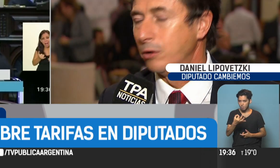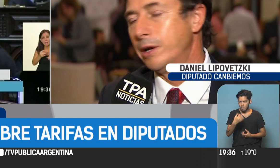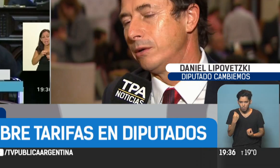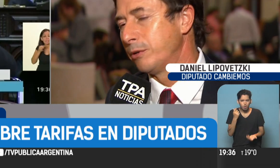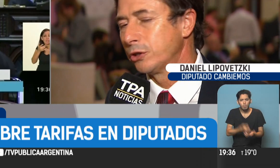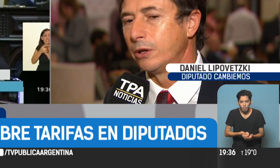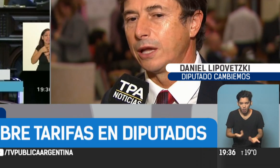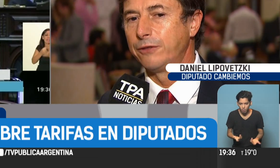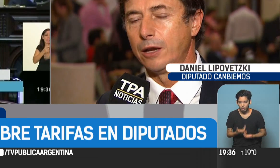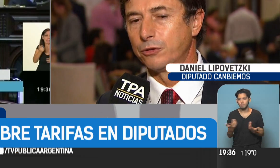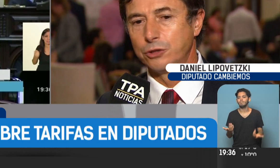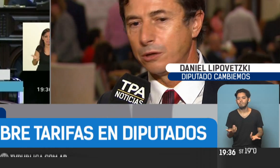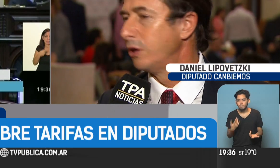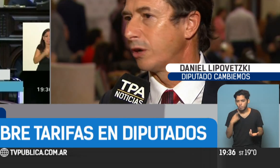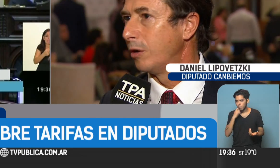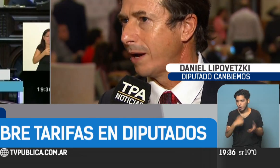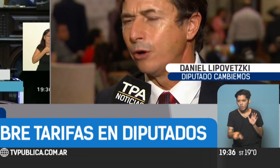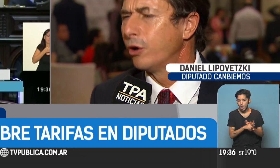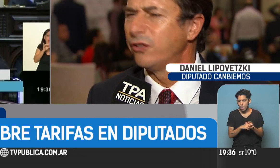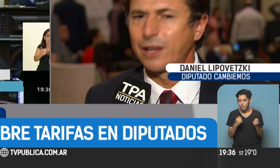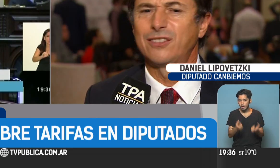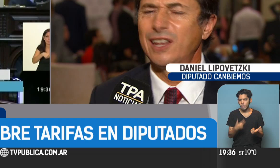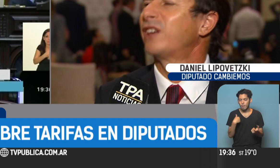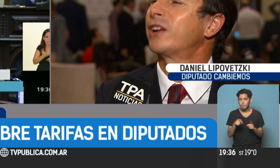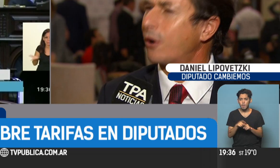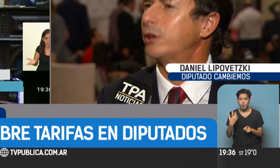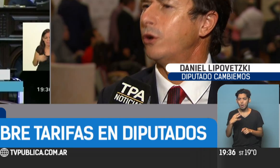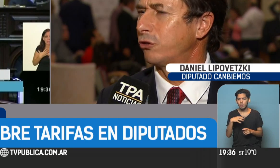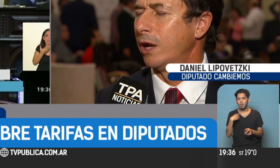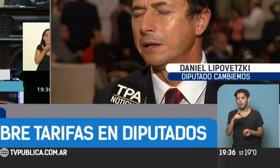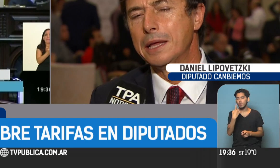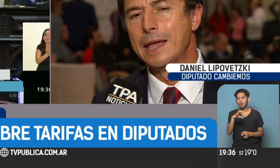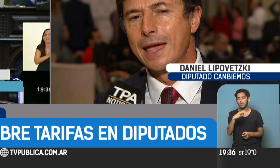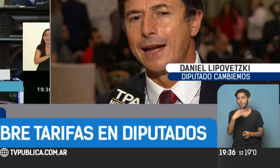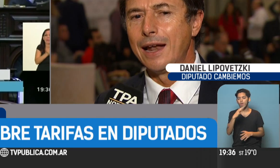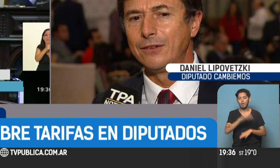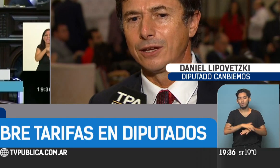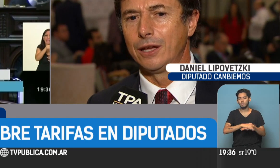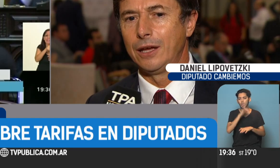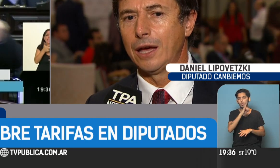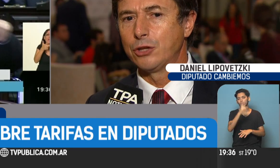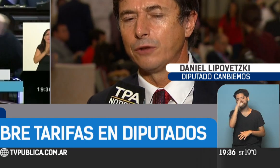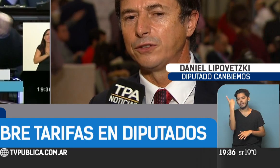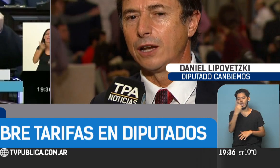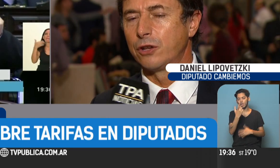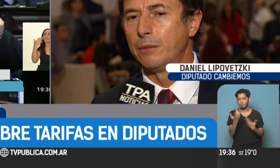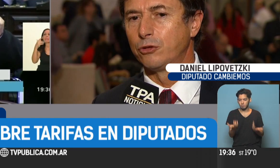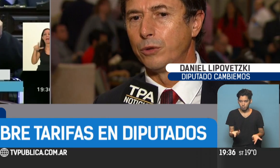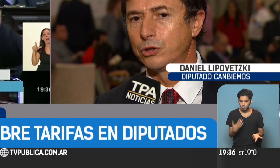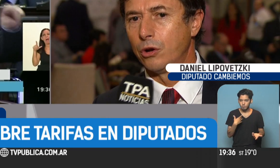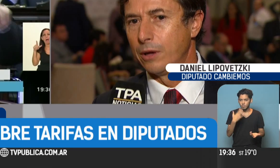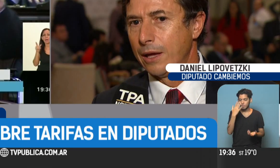cómo lo pago. Bueno, el proyecto de tarifa de la oposición no dice cómo lo paga, lo único que dice es que se tiene que hacer cargo el Estado Nacional. El análisis que ha hecho la Oficina